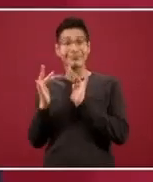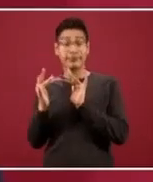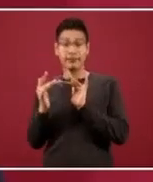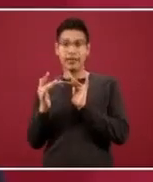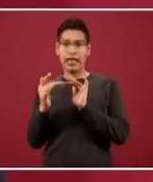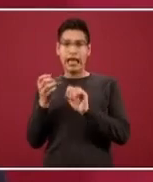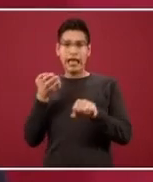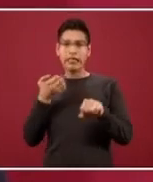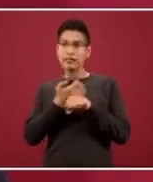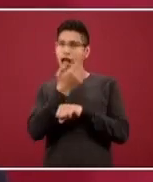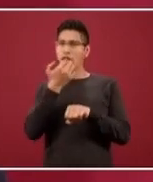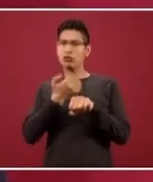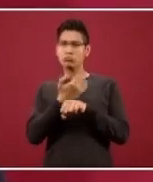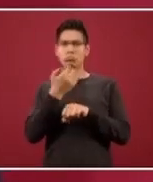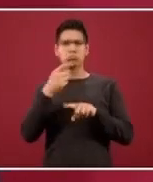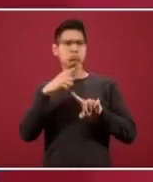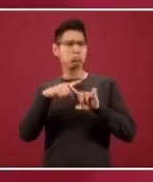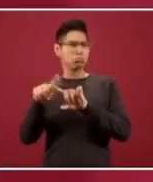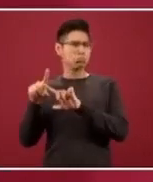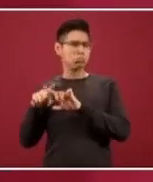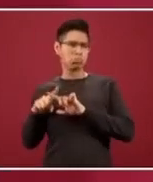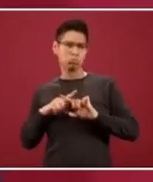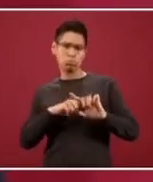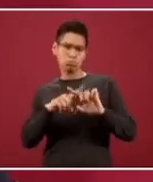tienen una